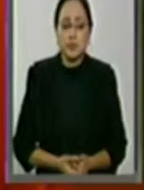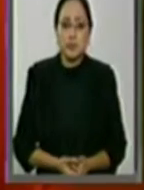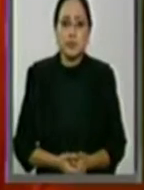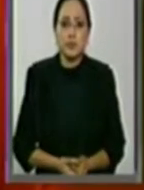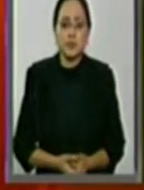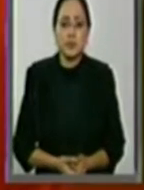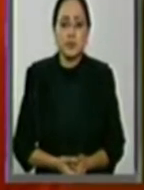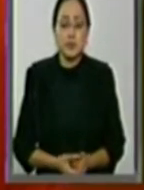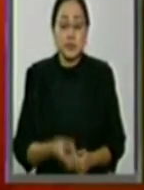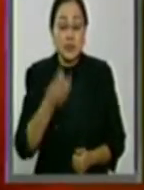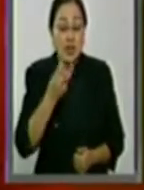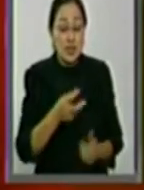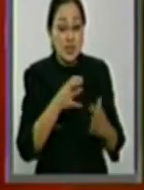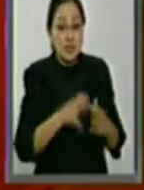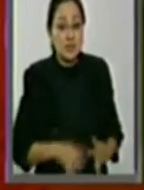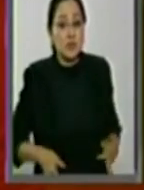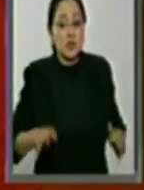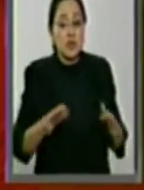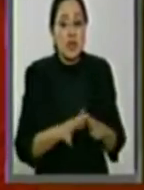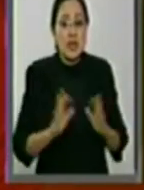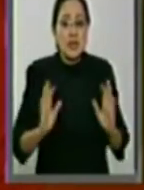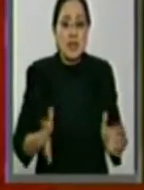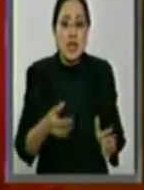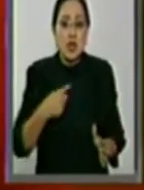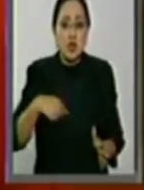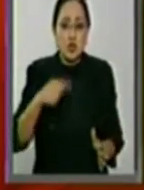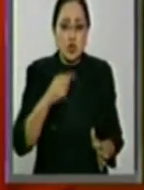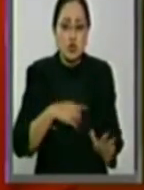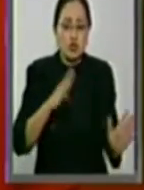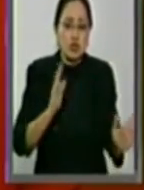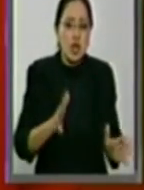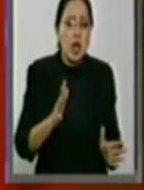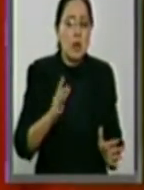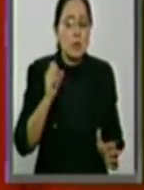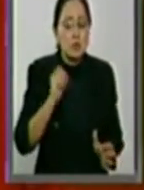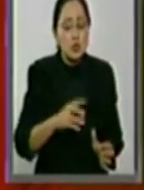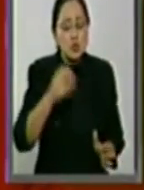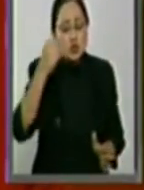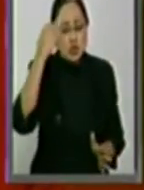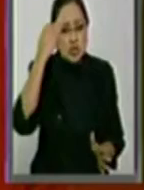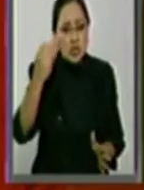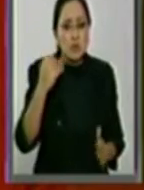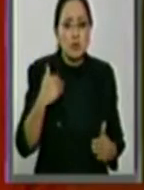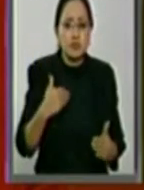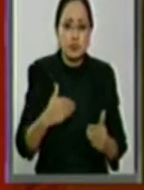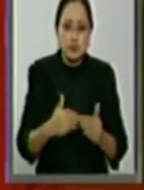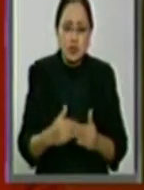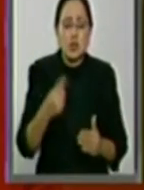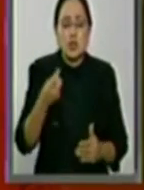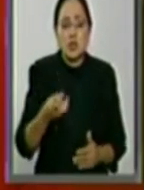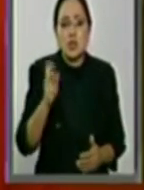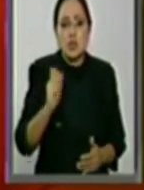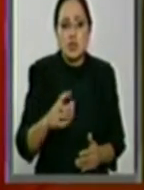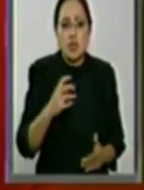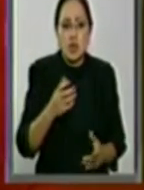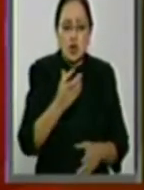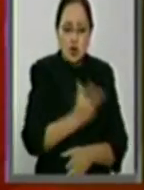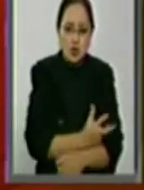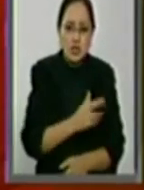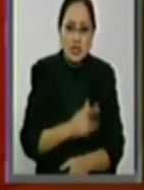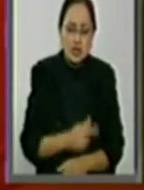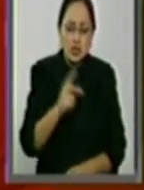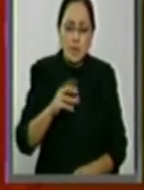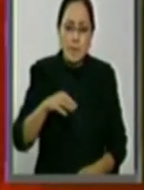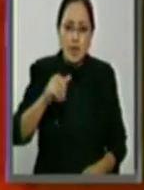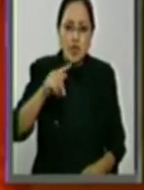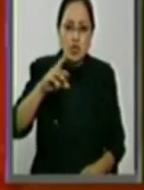Un aspecto en el que ya nos habíamos tardado en este país: la coordinación metropolitana entre los diferentes